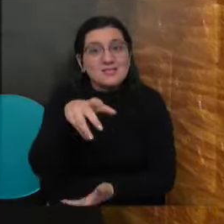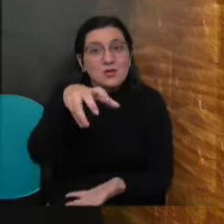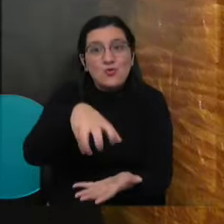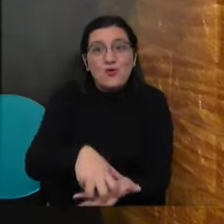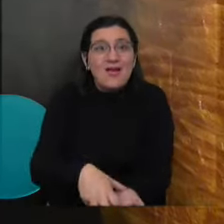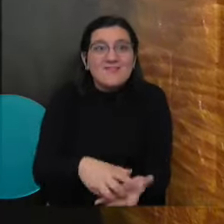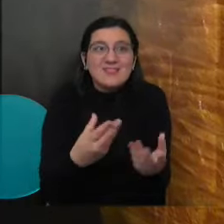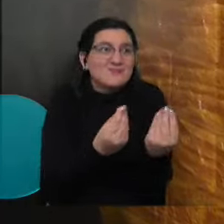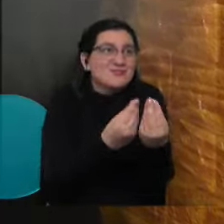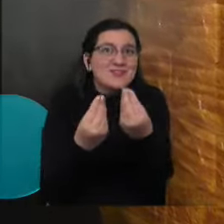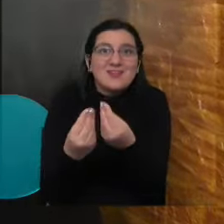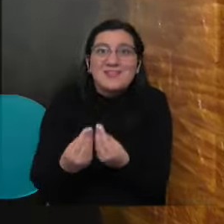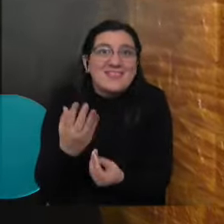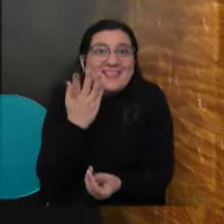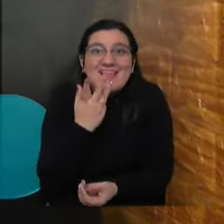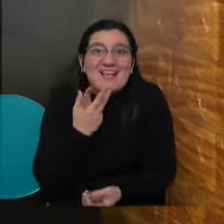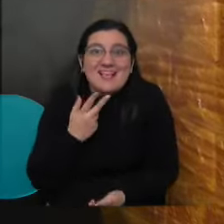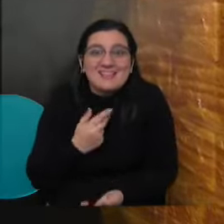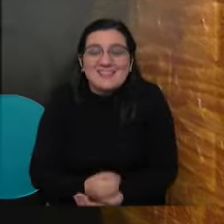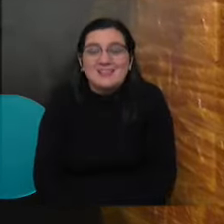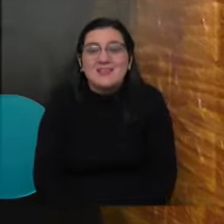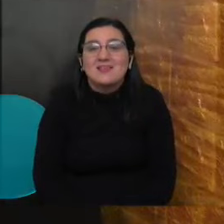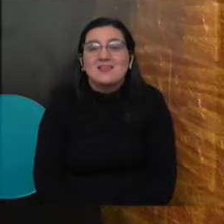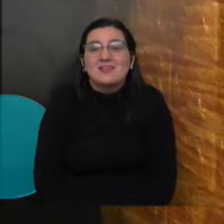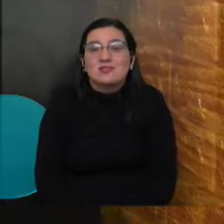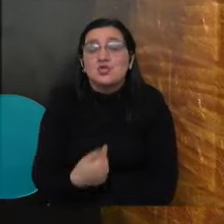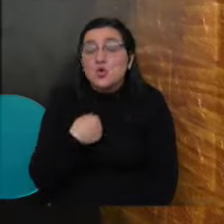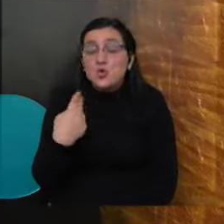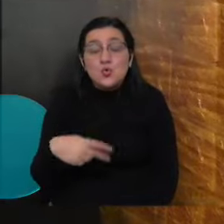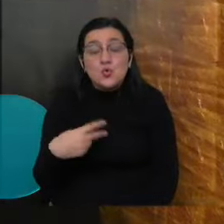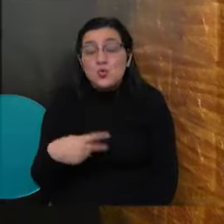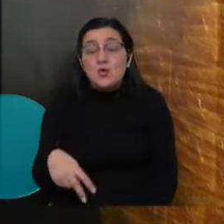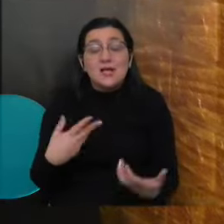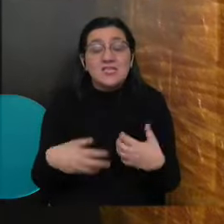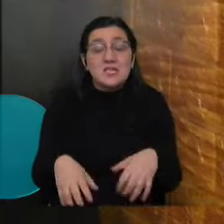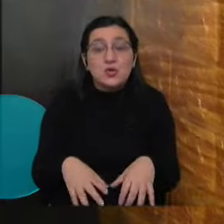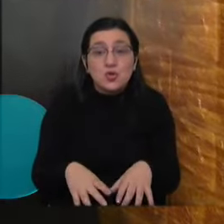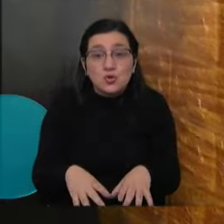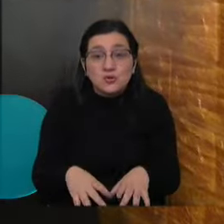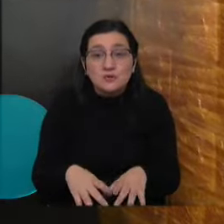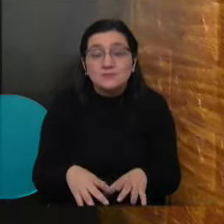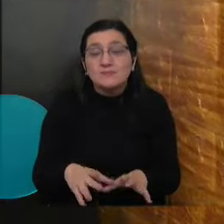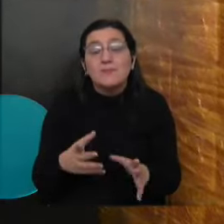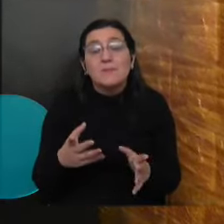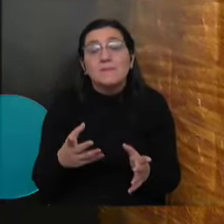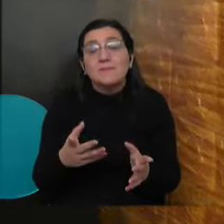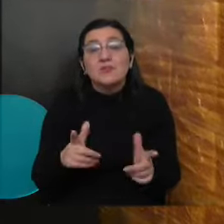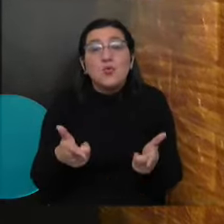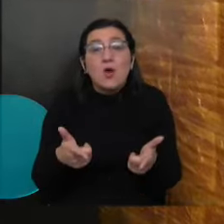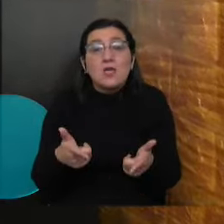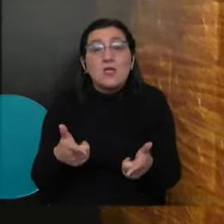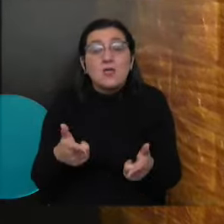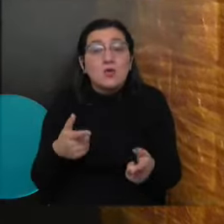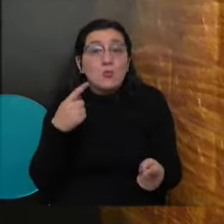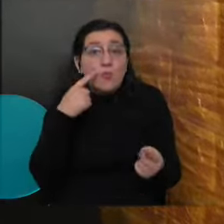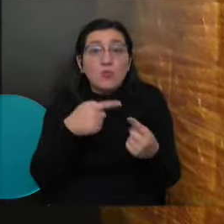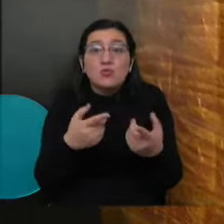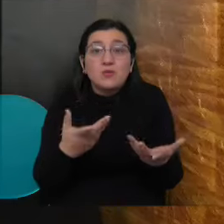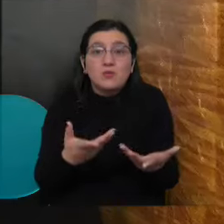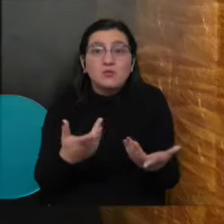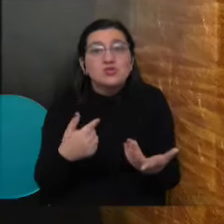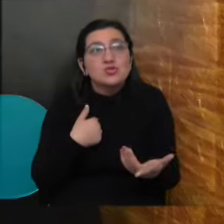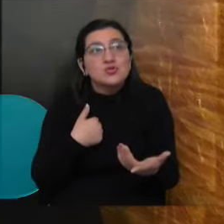ilusiona y lo querés todo el tiempo para vos lo que yo nunca quiero es hacerlo si no hay alguna razón viste entonces bueno hagamos un